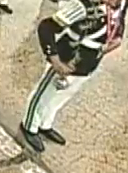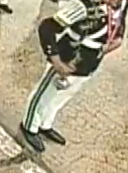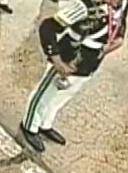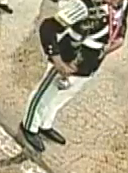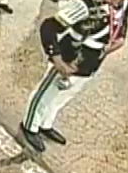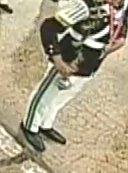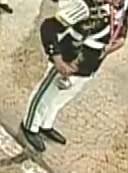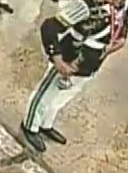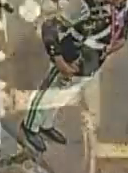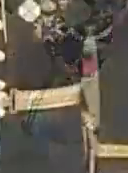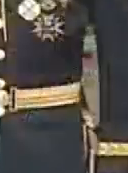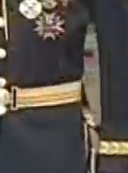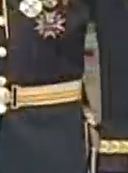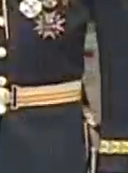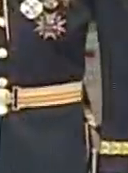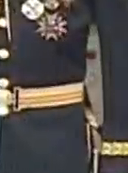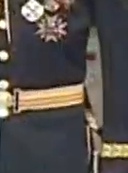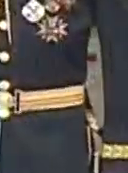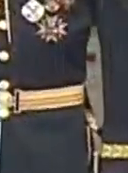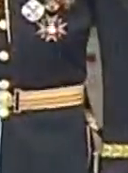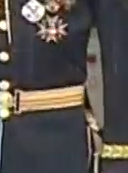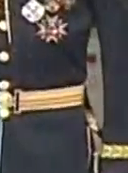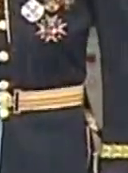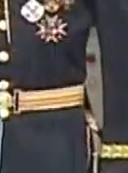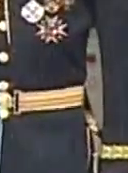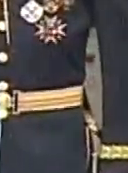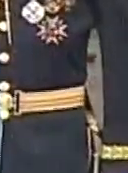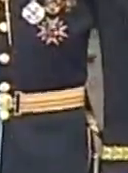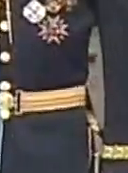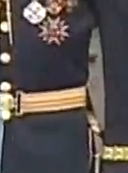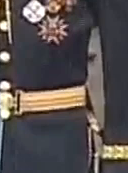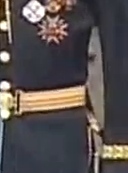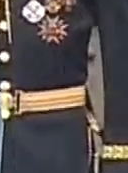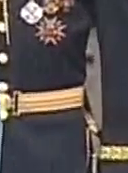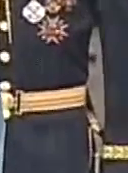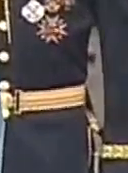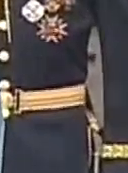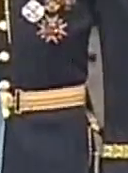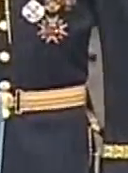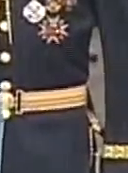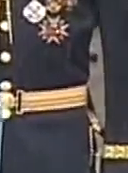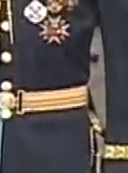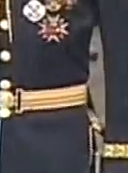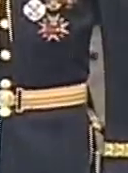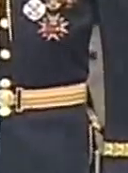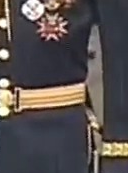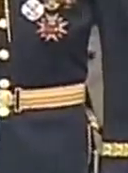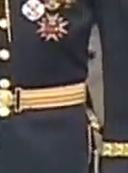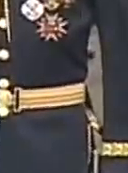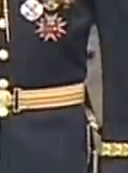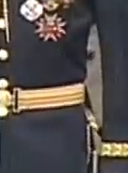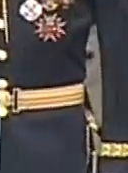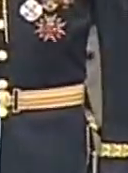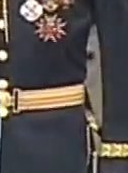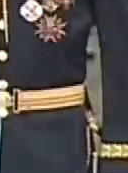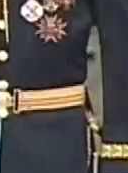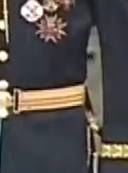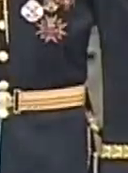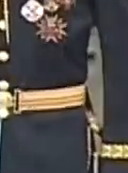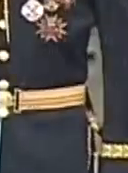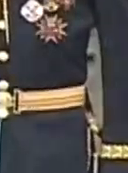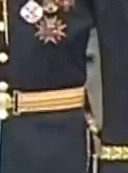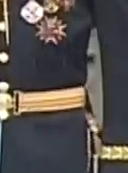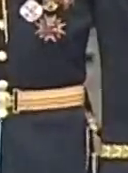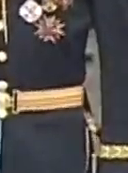Con esta ceremonia se conmemora 200 años de la independencia de la Batalla de Pichincha y ahora nos enlazamos desde el